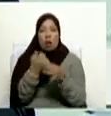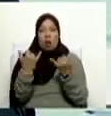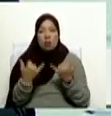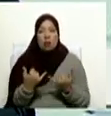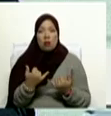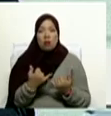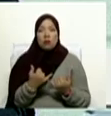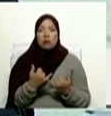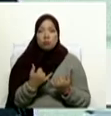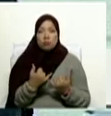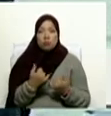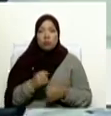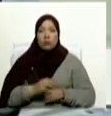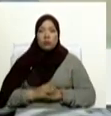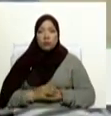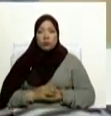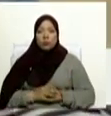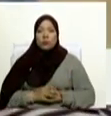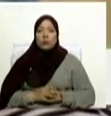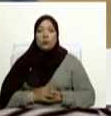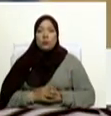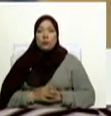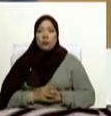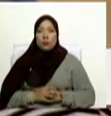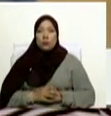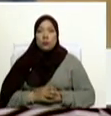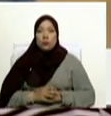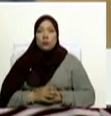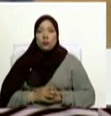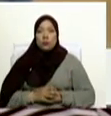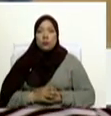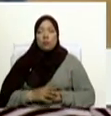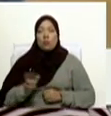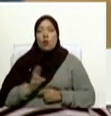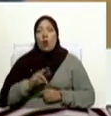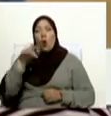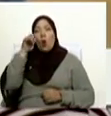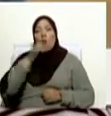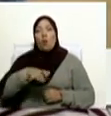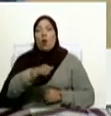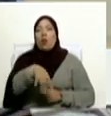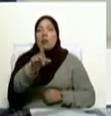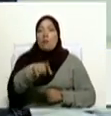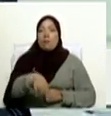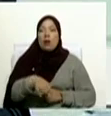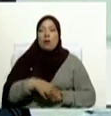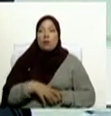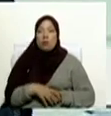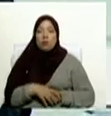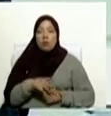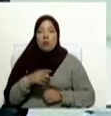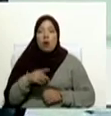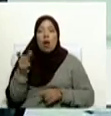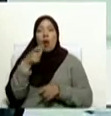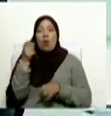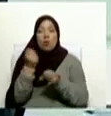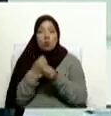de 1899 tiene que ir nuestro pueblo también a